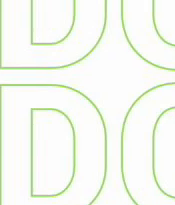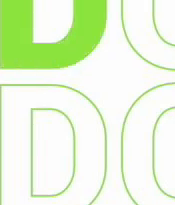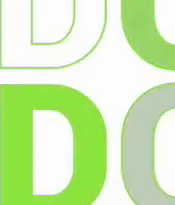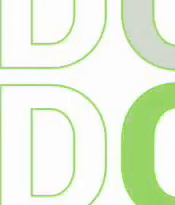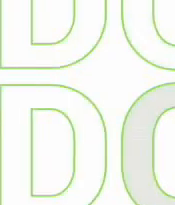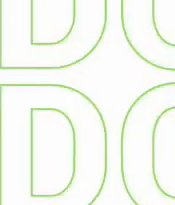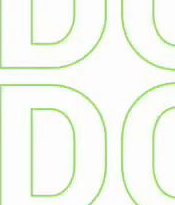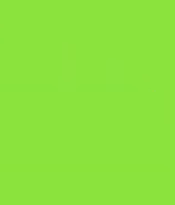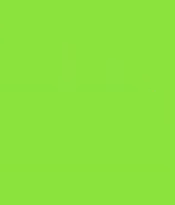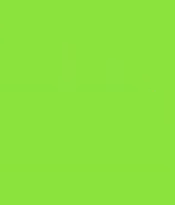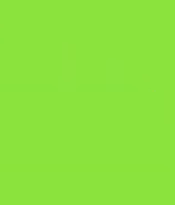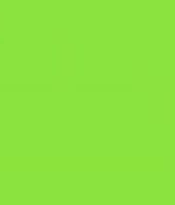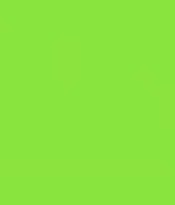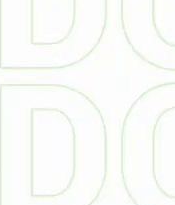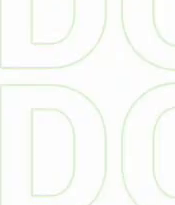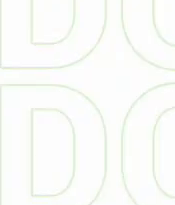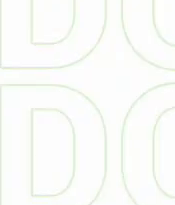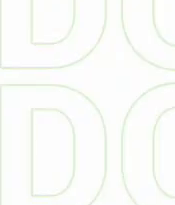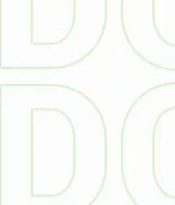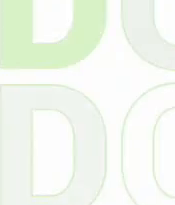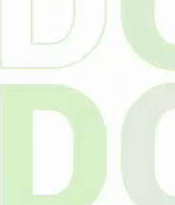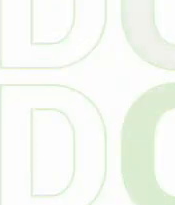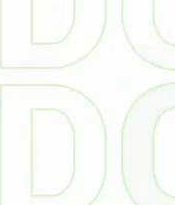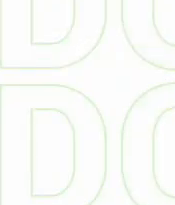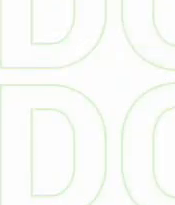Sigue viendo.